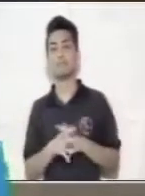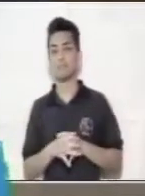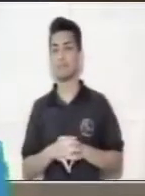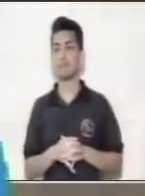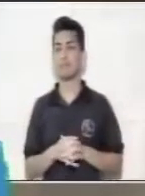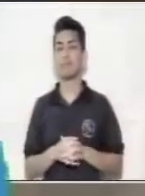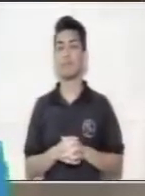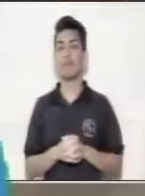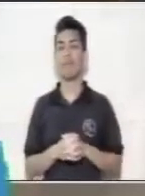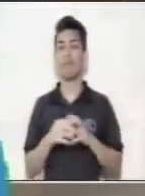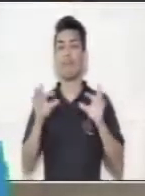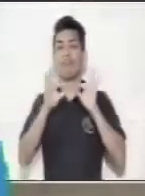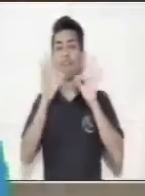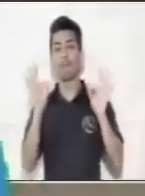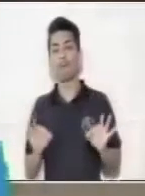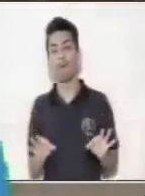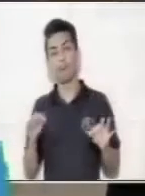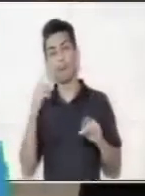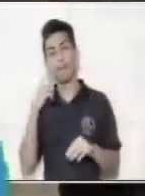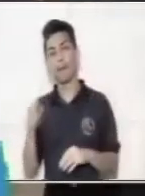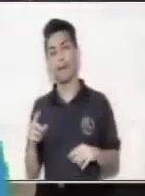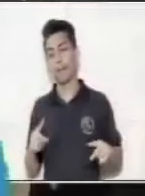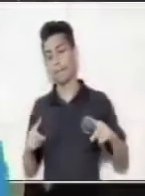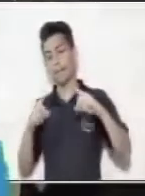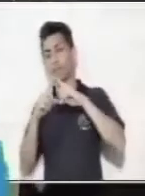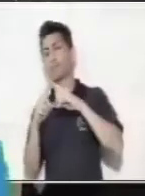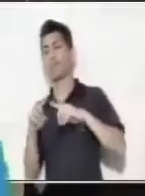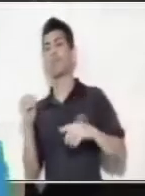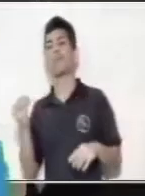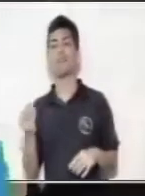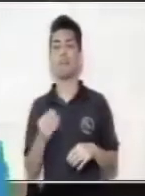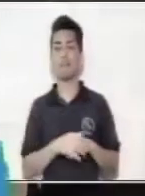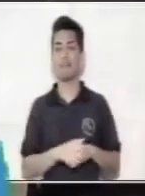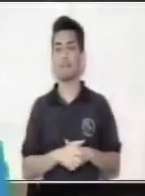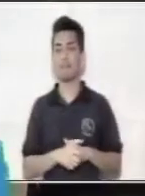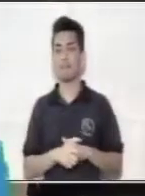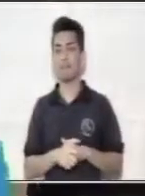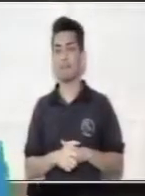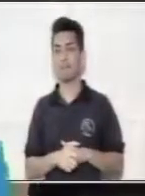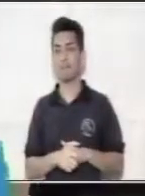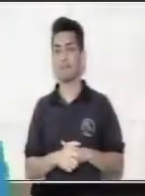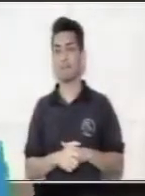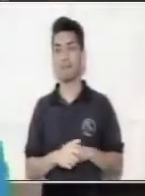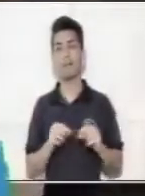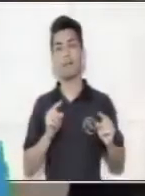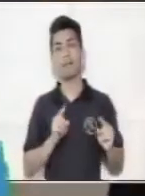o la forma tradicional del vector es esta.